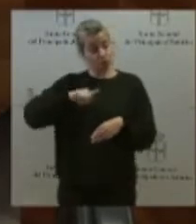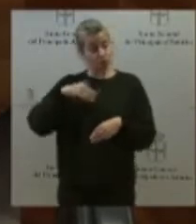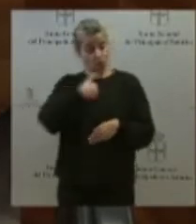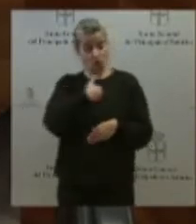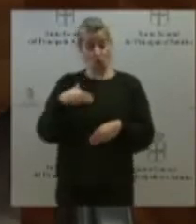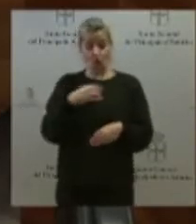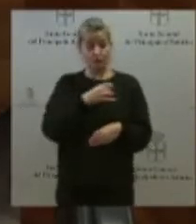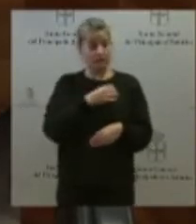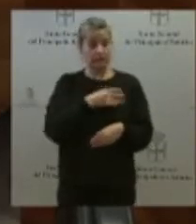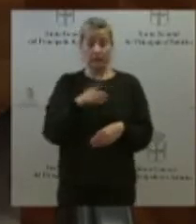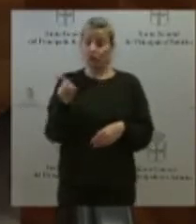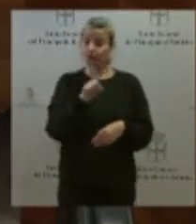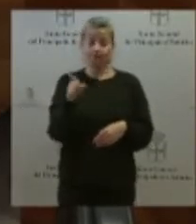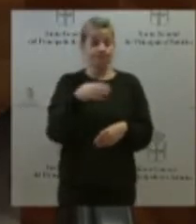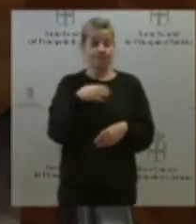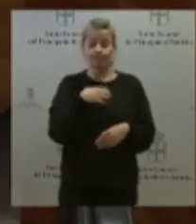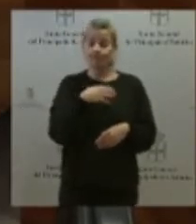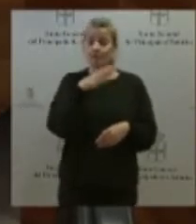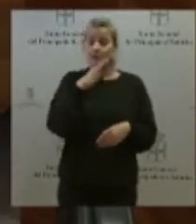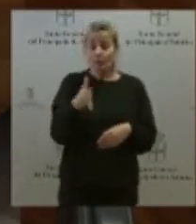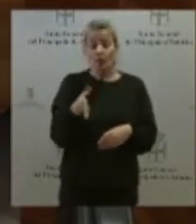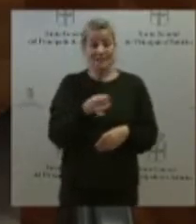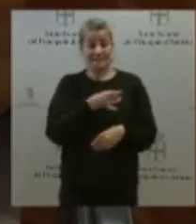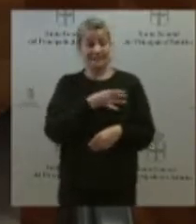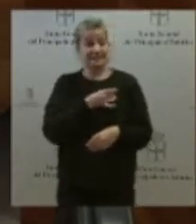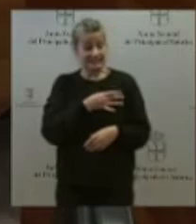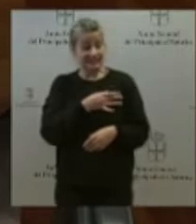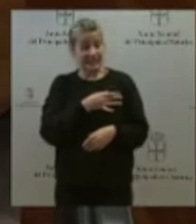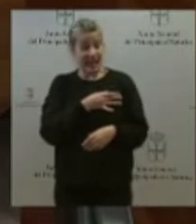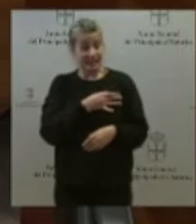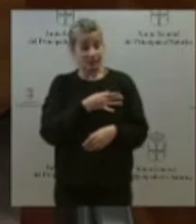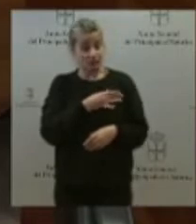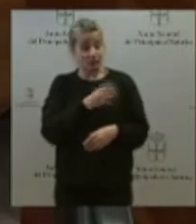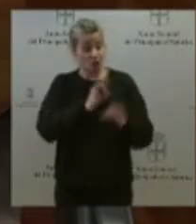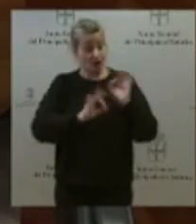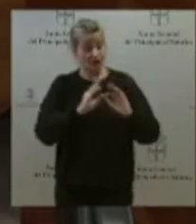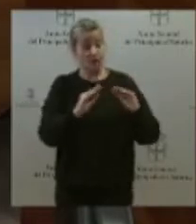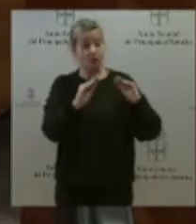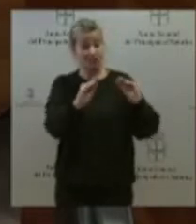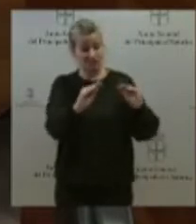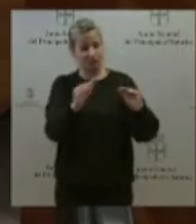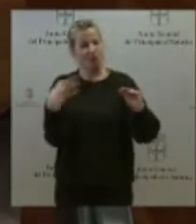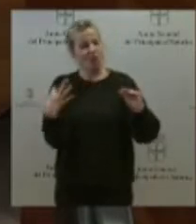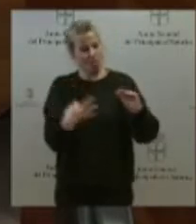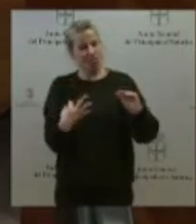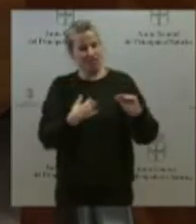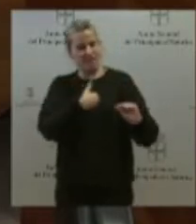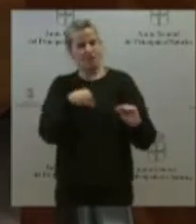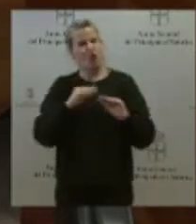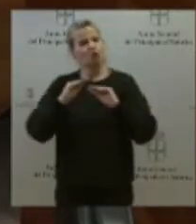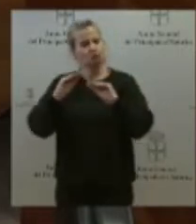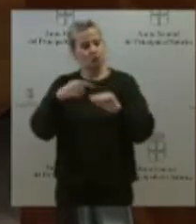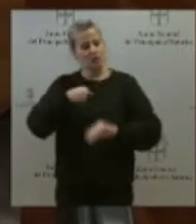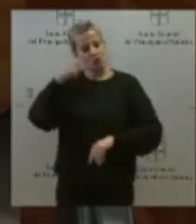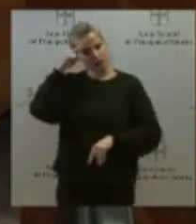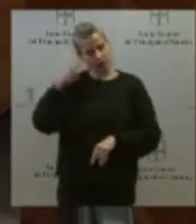que merecen de respeto las organizaciones sindicales de clase, por las que yo siento el mayor de los respetos. Ya sé que ahora surgen otro tipo